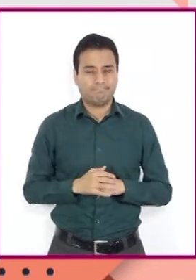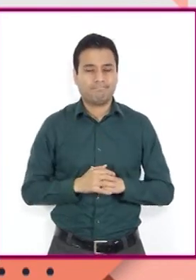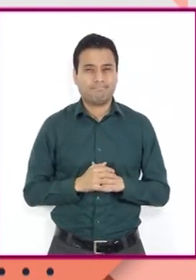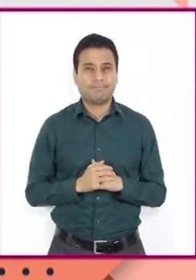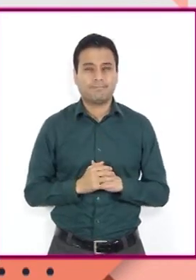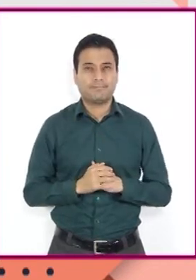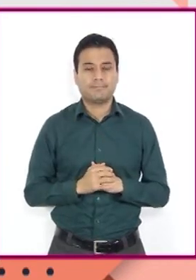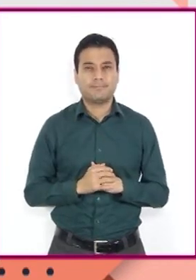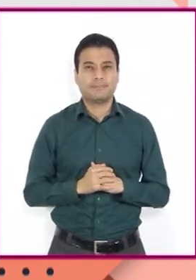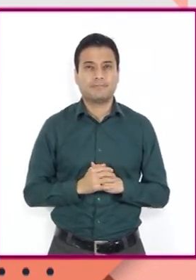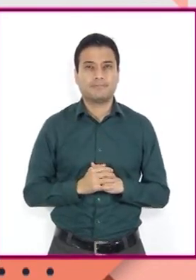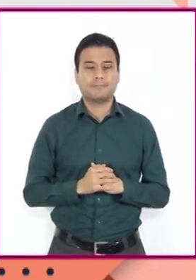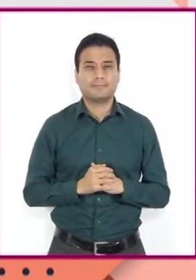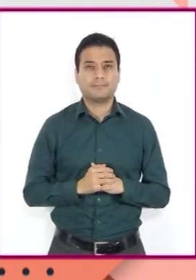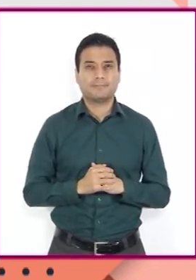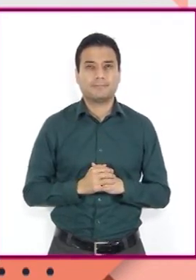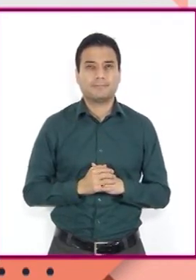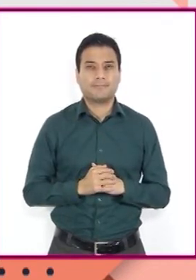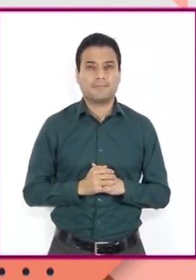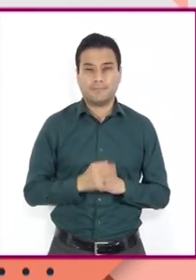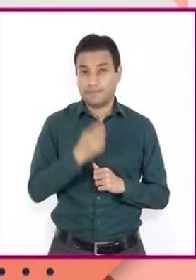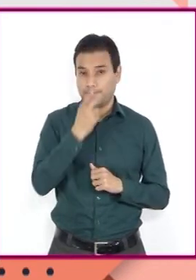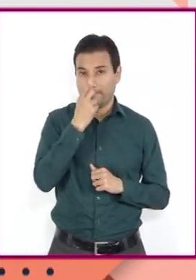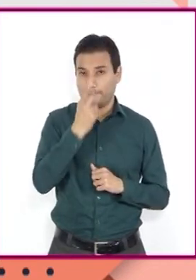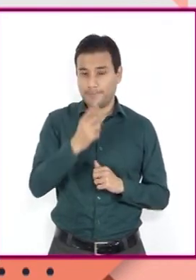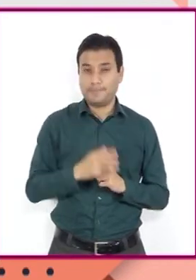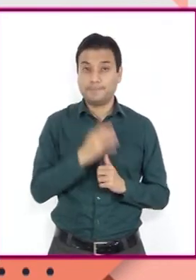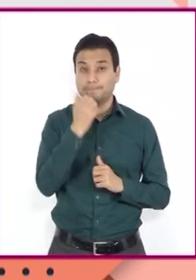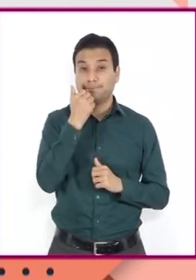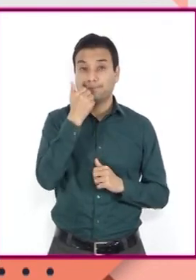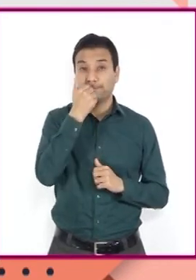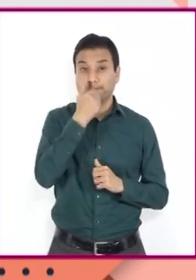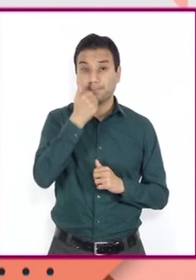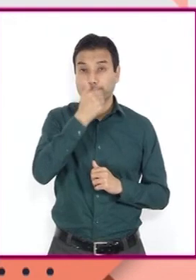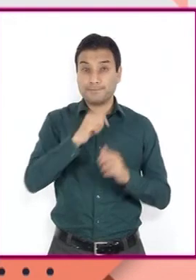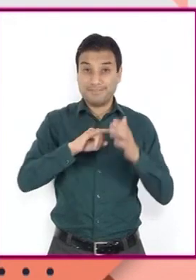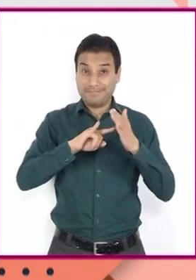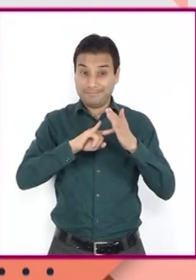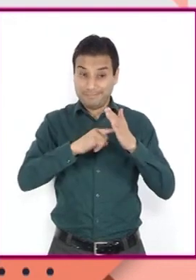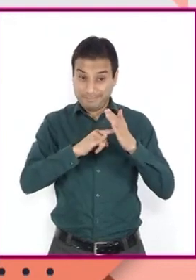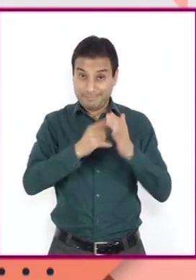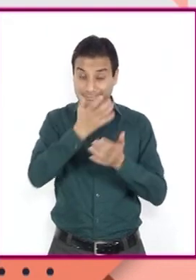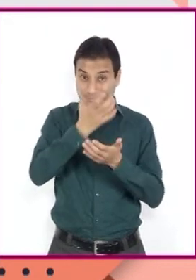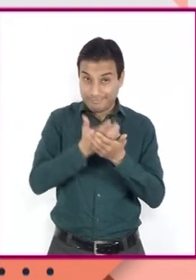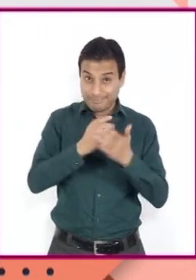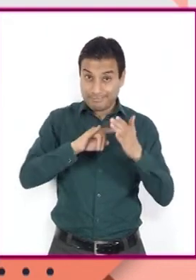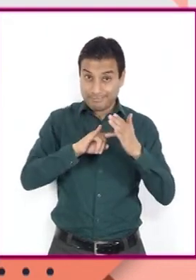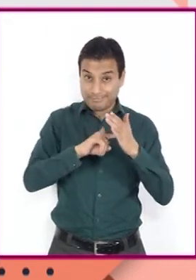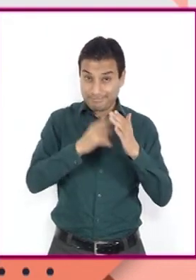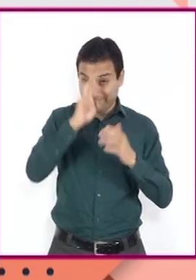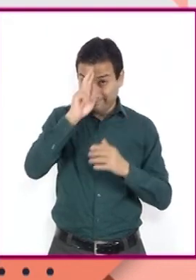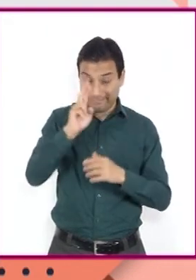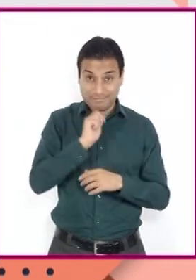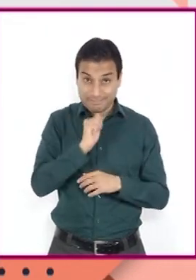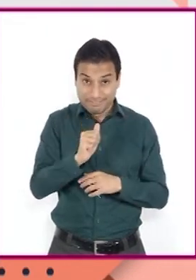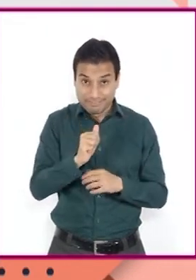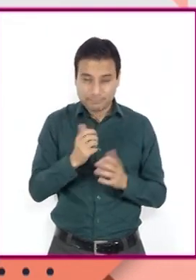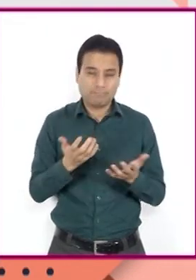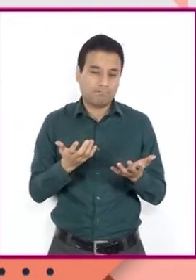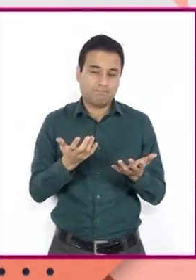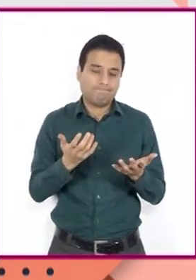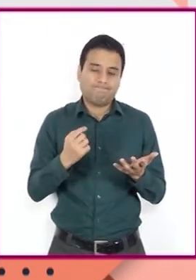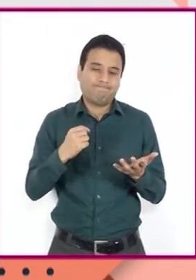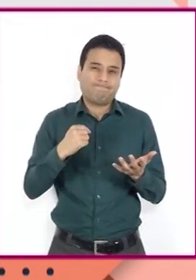alumnos. Por eso leemos, los alumnos que no respeten el horario de clases y receso serán sancionados. Podemos